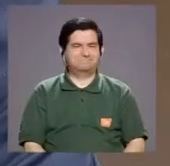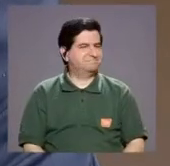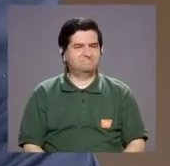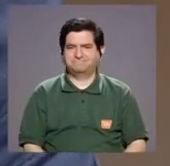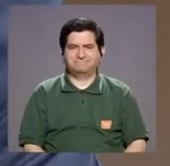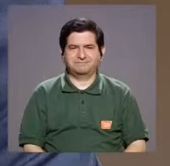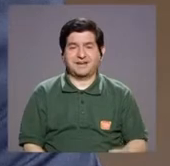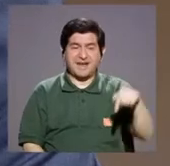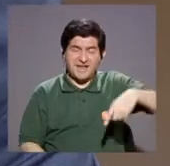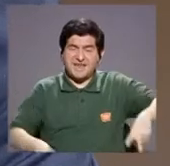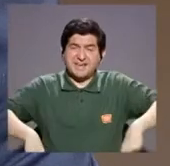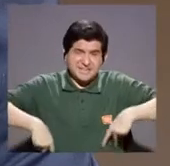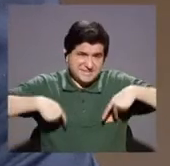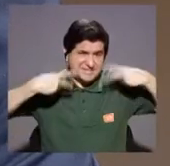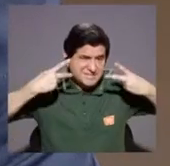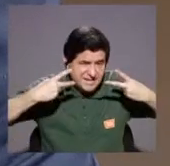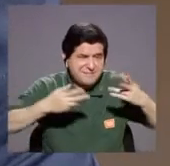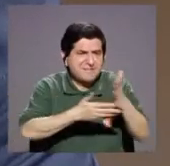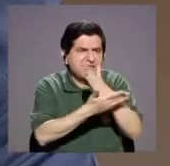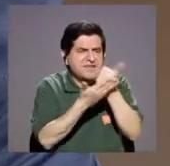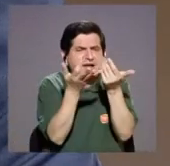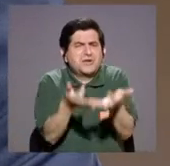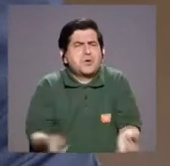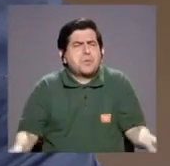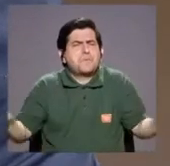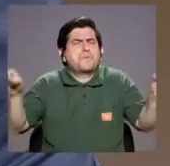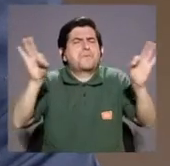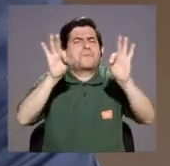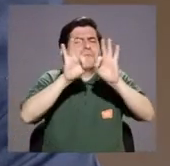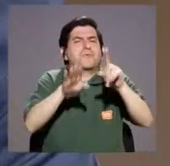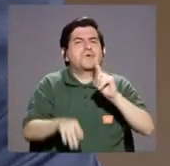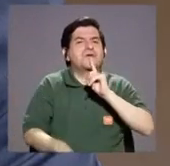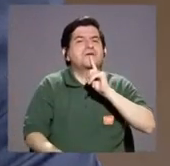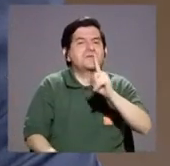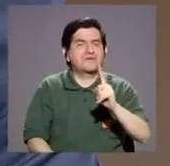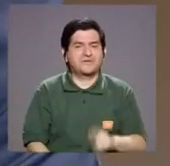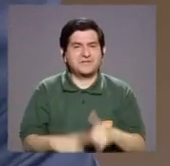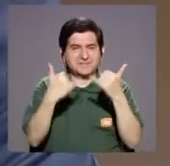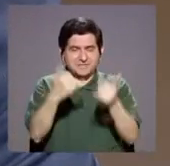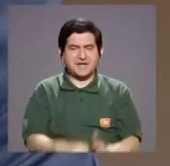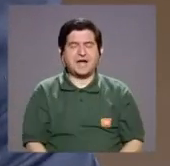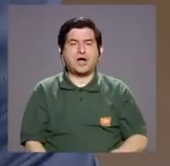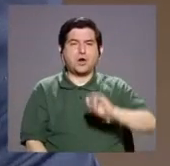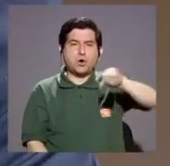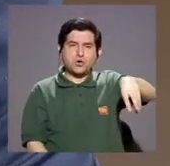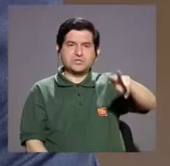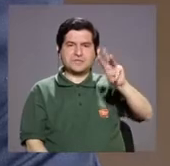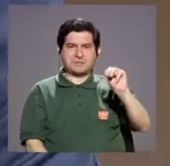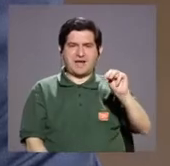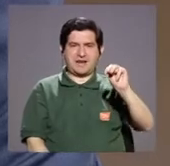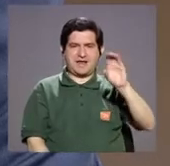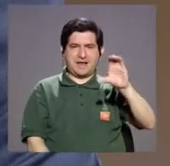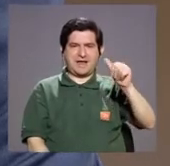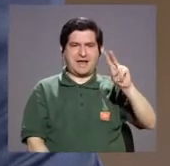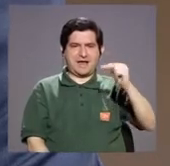en este vídeo hay algo que es fundamental y lo decía josé marín caños